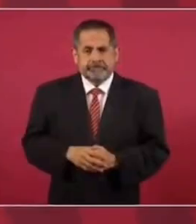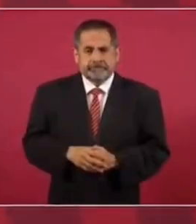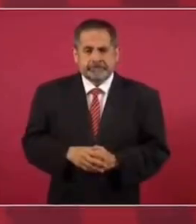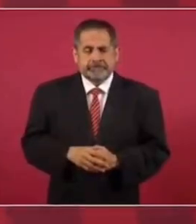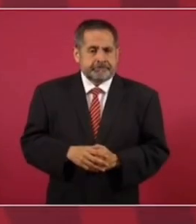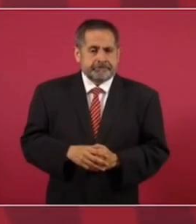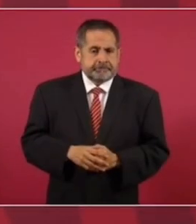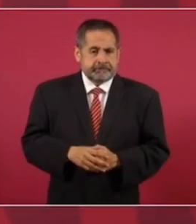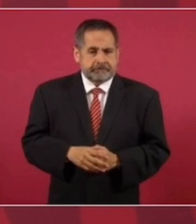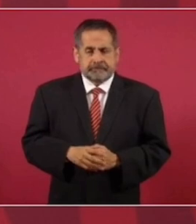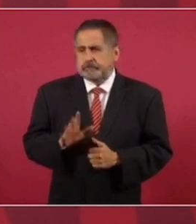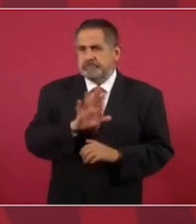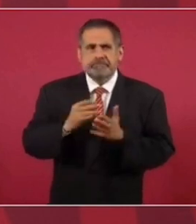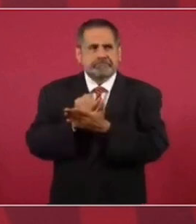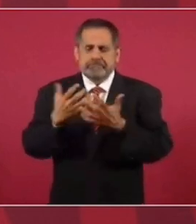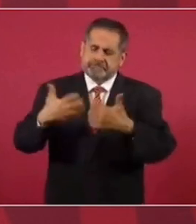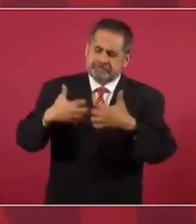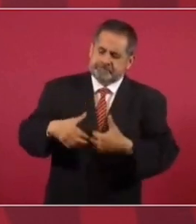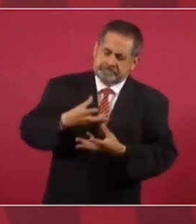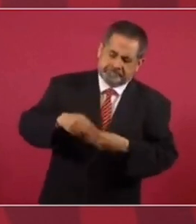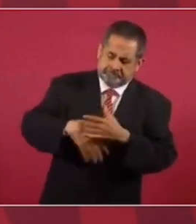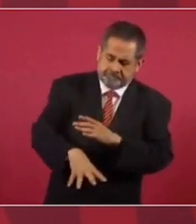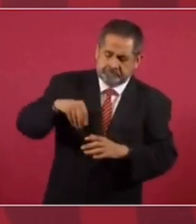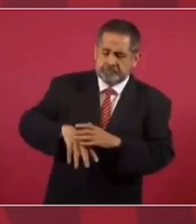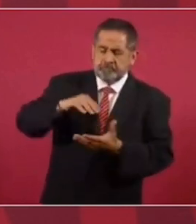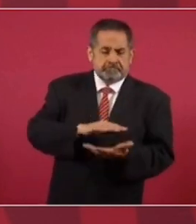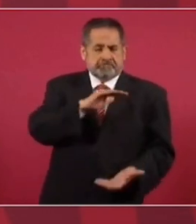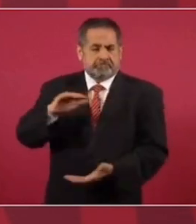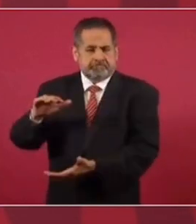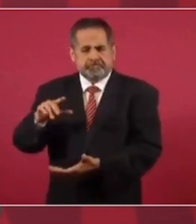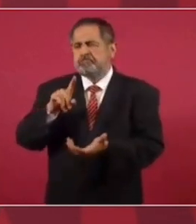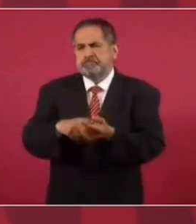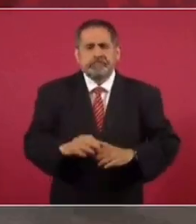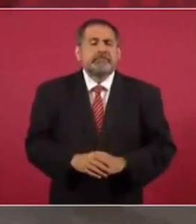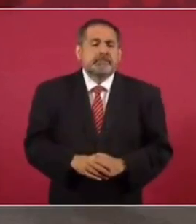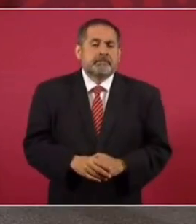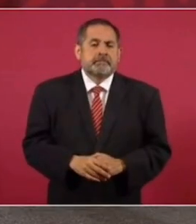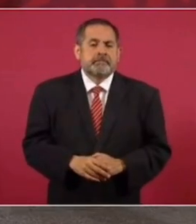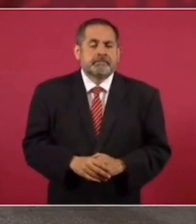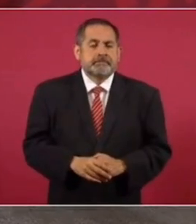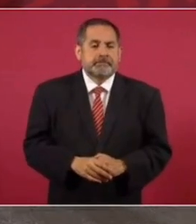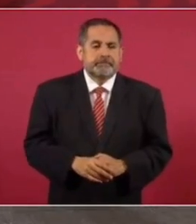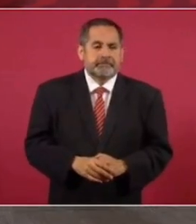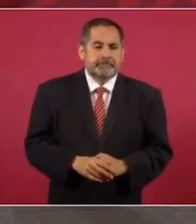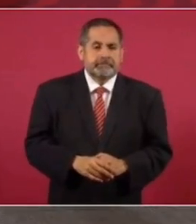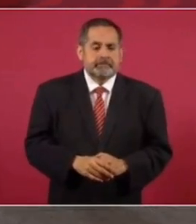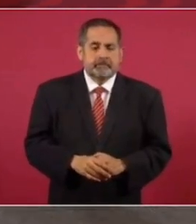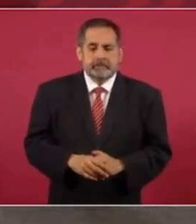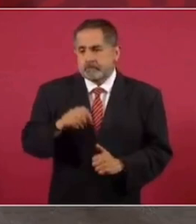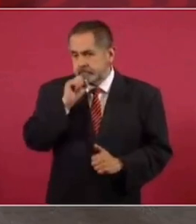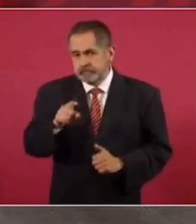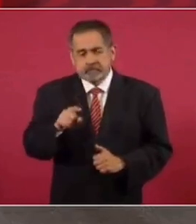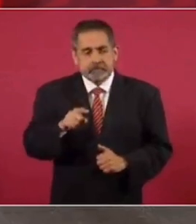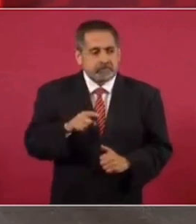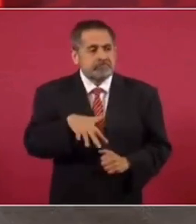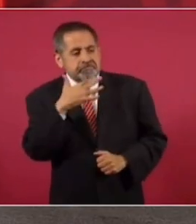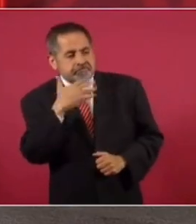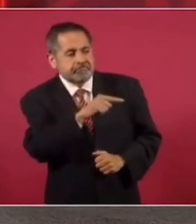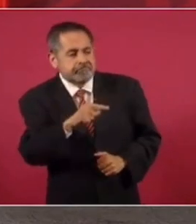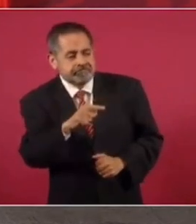Está asegurada la producción para abastecer las refinerías. Y no se permite la